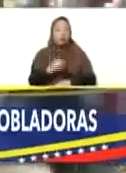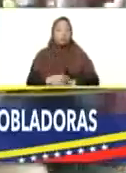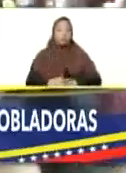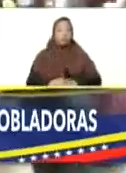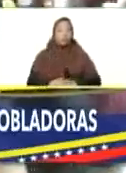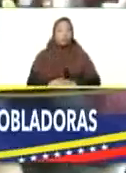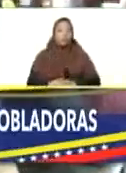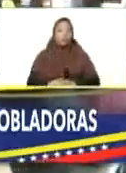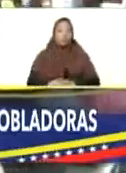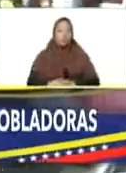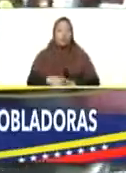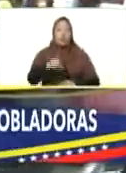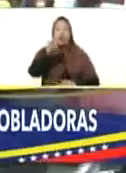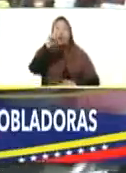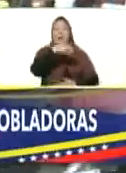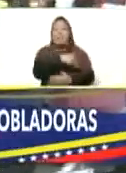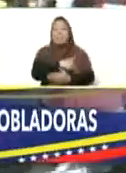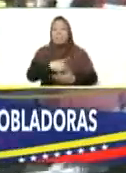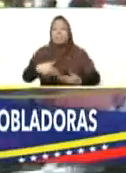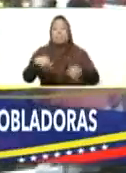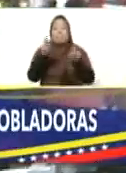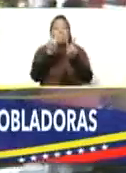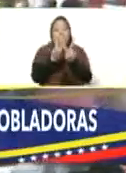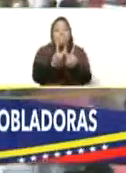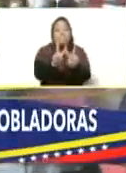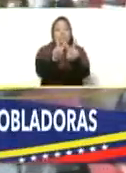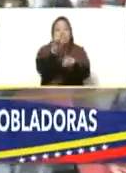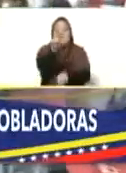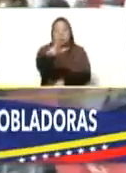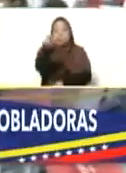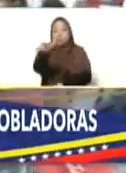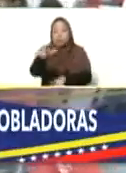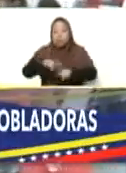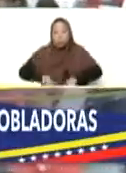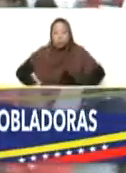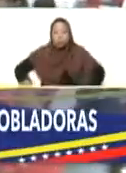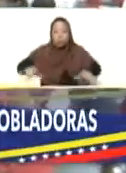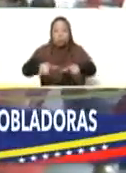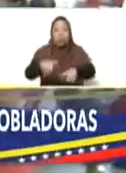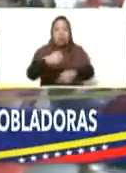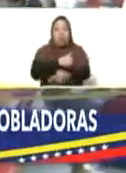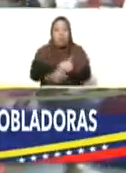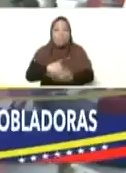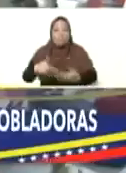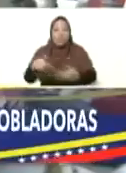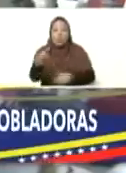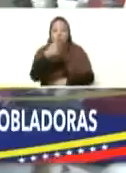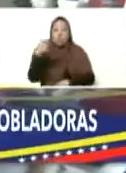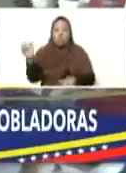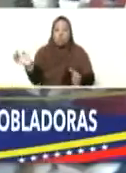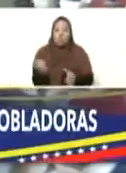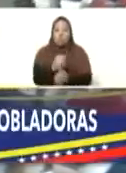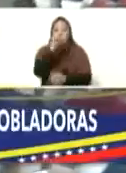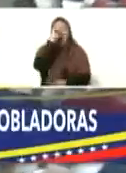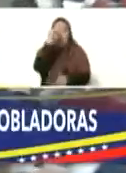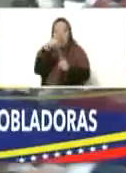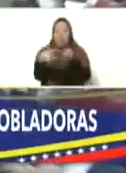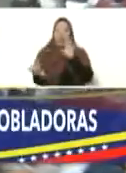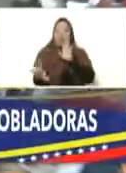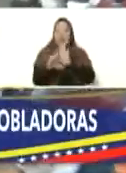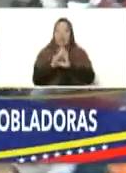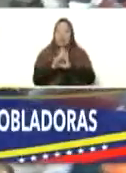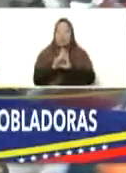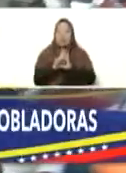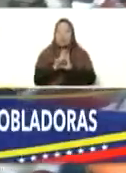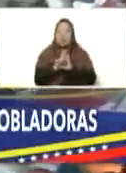hay miles de terreno presidente miles de terreno que se han recuperado con esa ley que